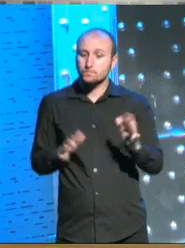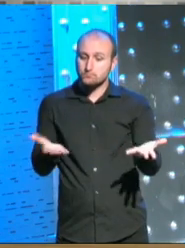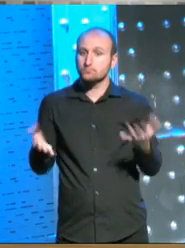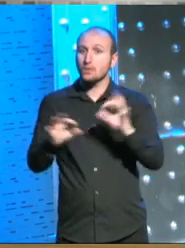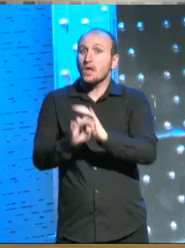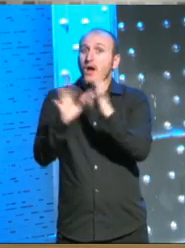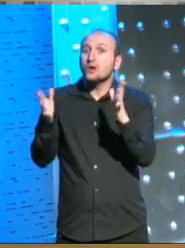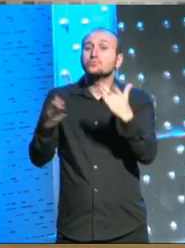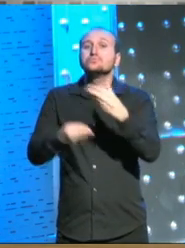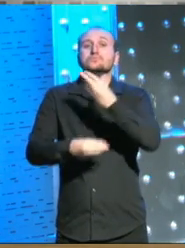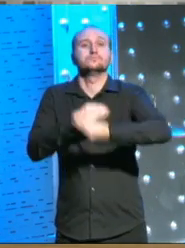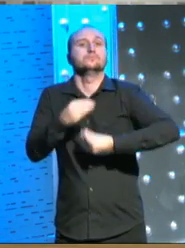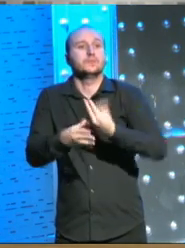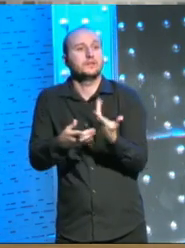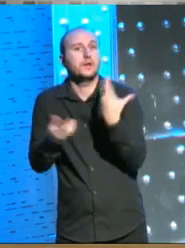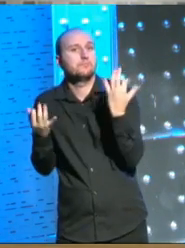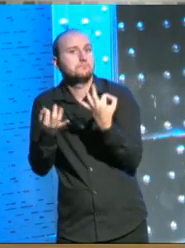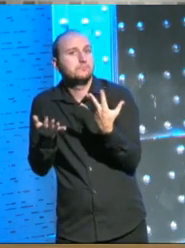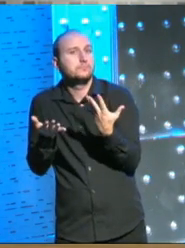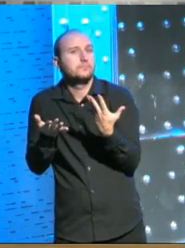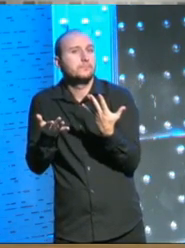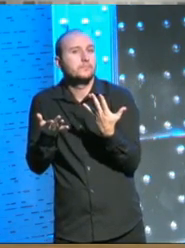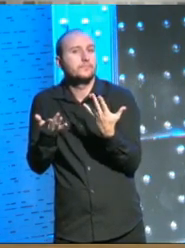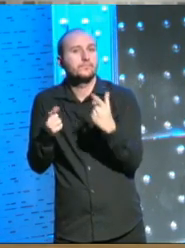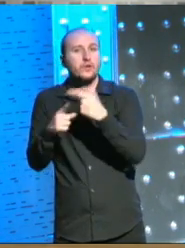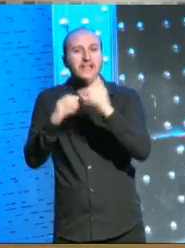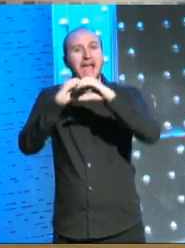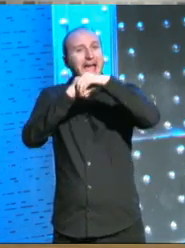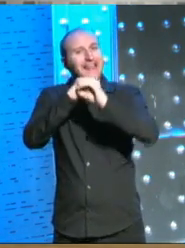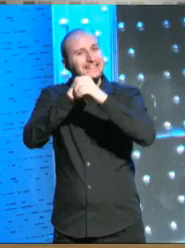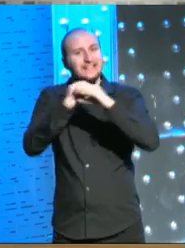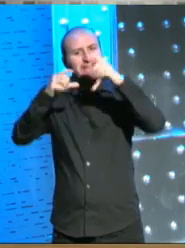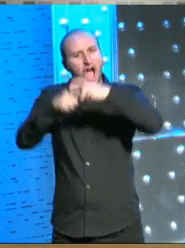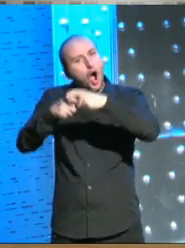utiliza, pues eso, las lentes de aumento,